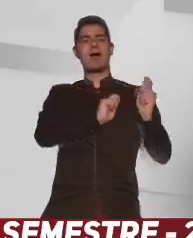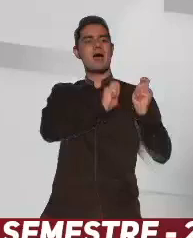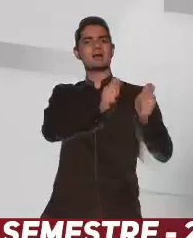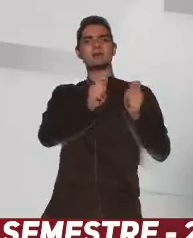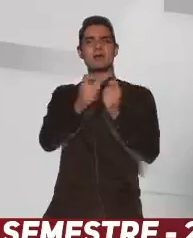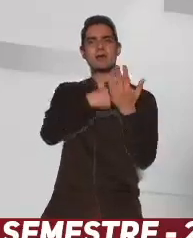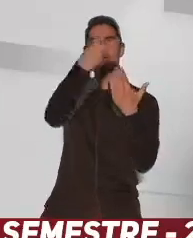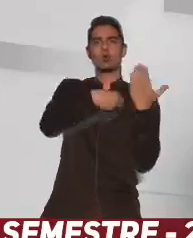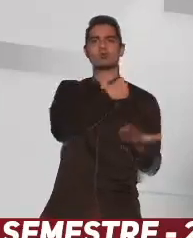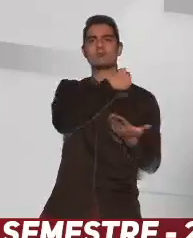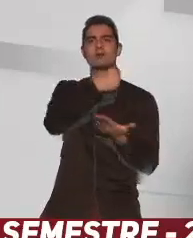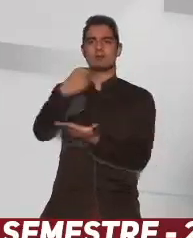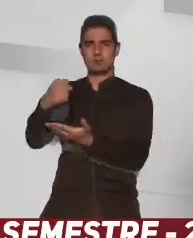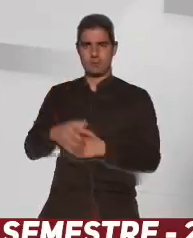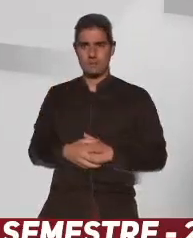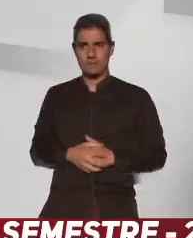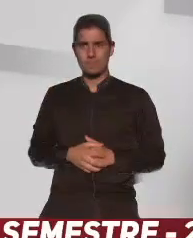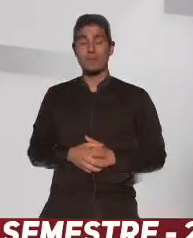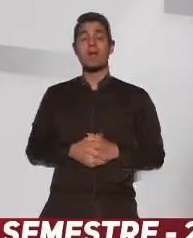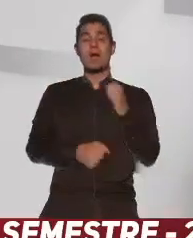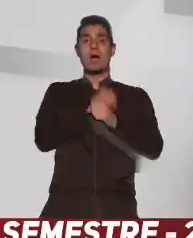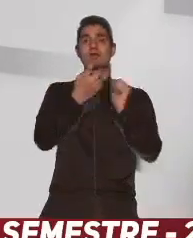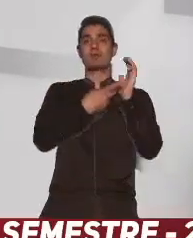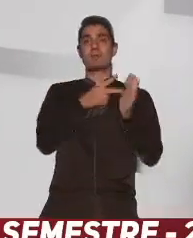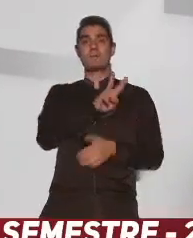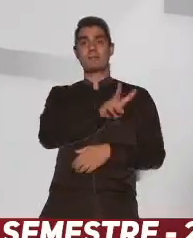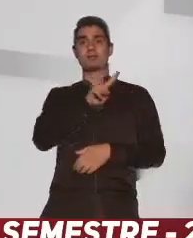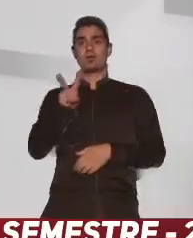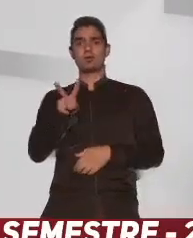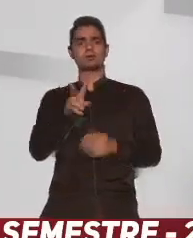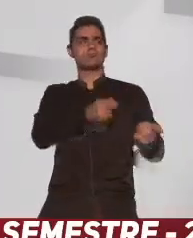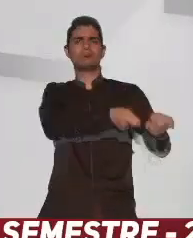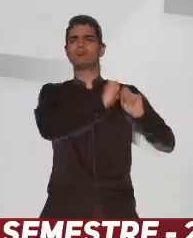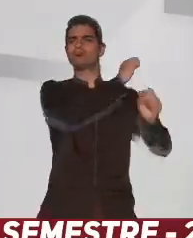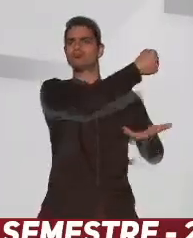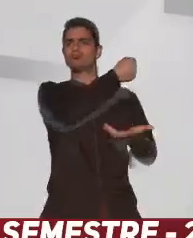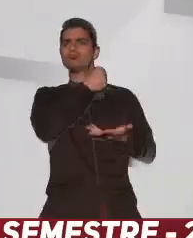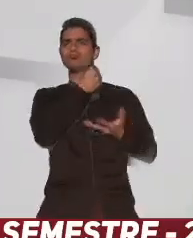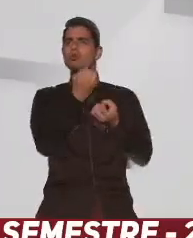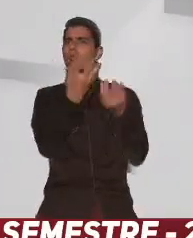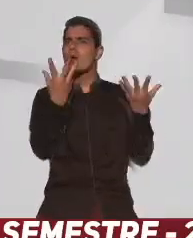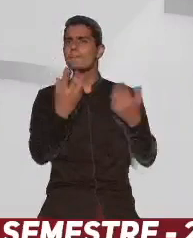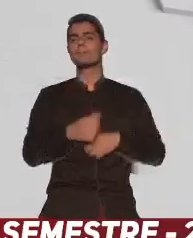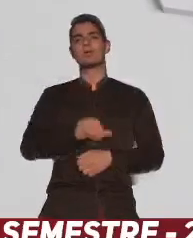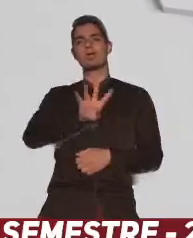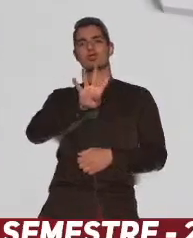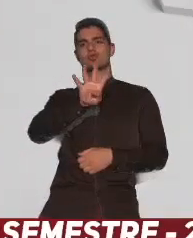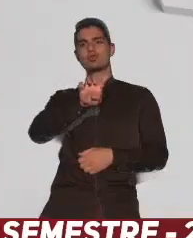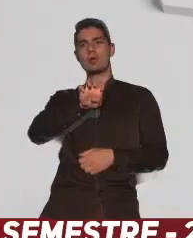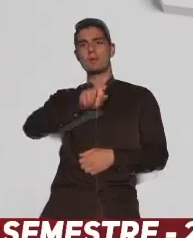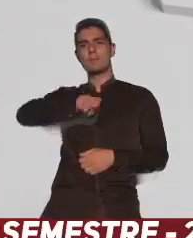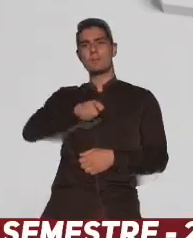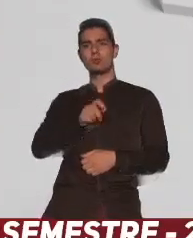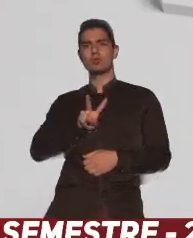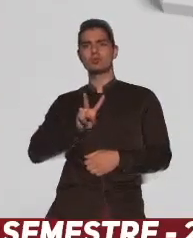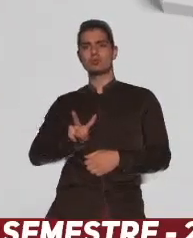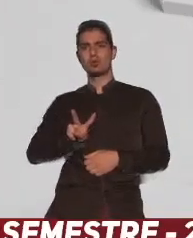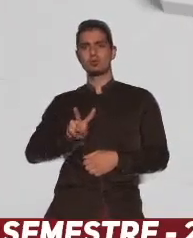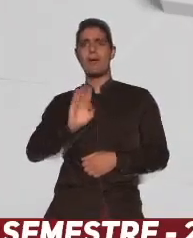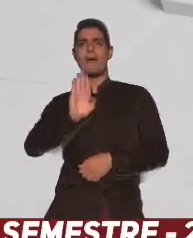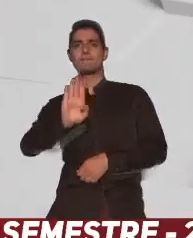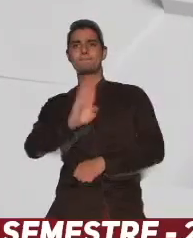la vigencia 2022, al Ejército Nacional le fue asignado 9.2 billones de pesos para el cumplimiento de la